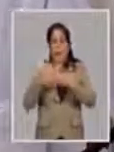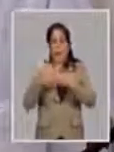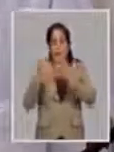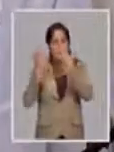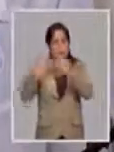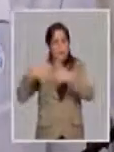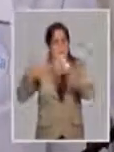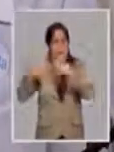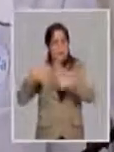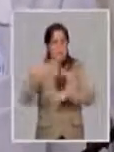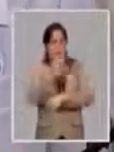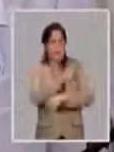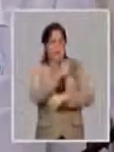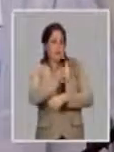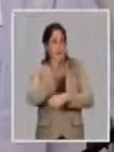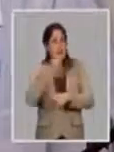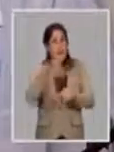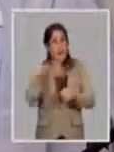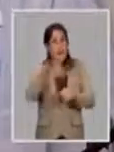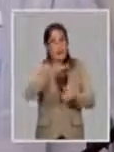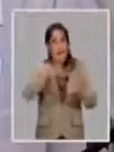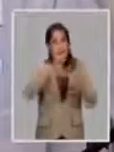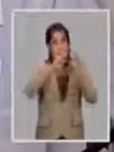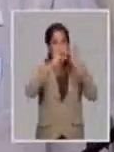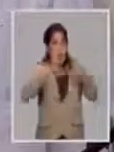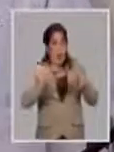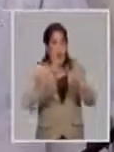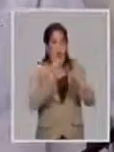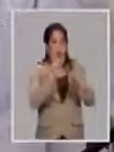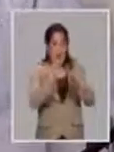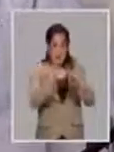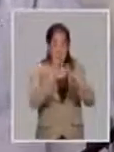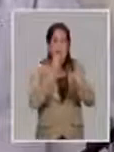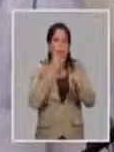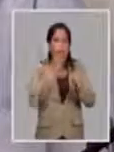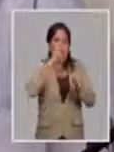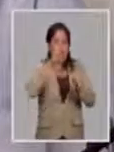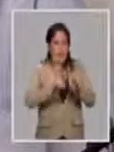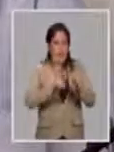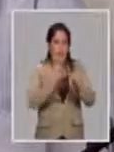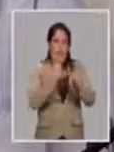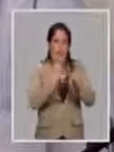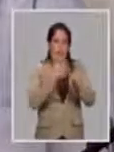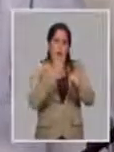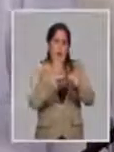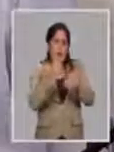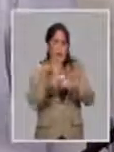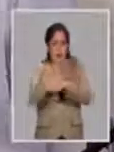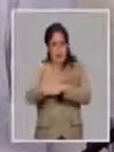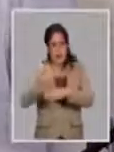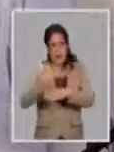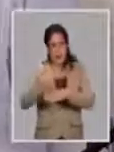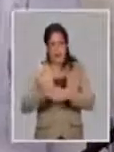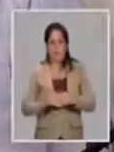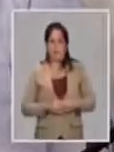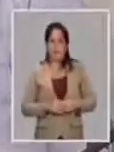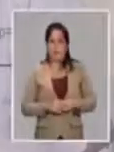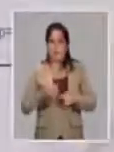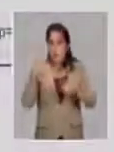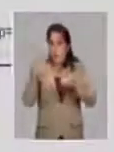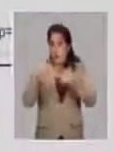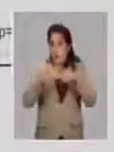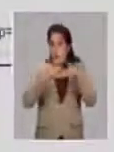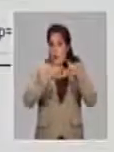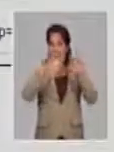sea, nuestro sistema de empresa Biocuba Pharma, de poder tener un sitio como Inmunoensayo que puede evaluar todos los candidatos vacunales. A la